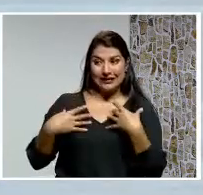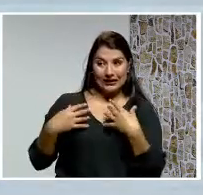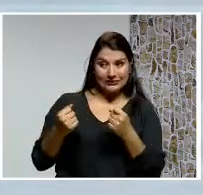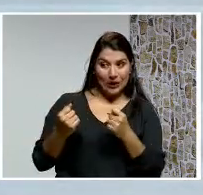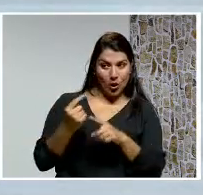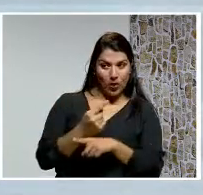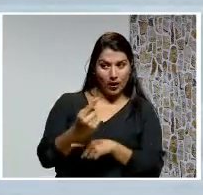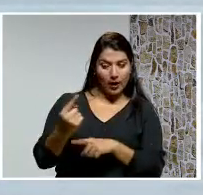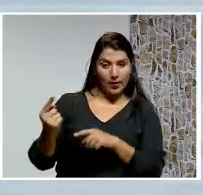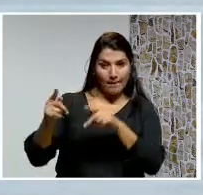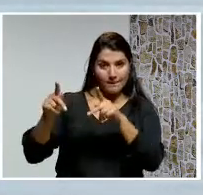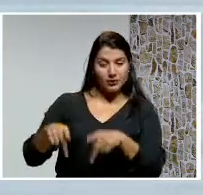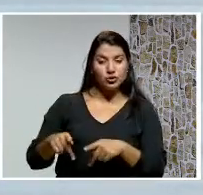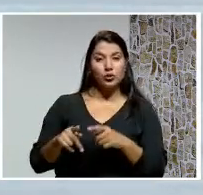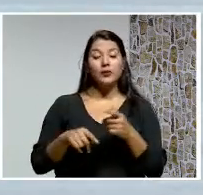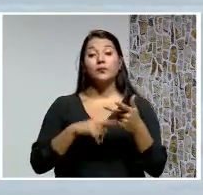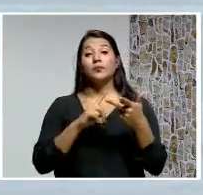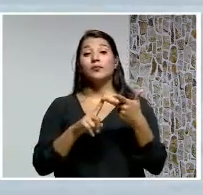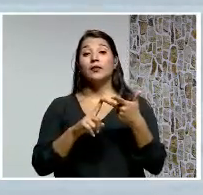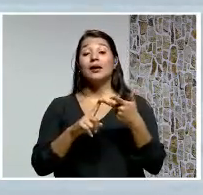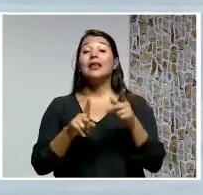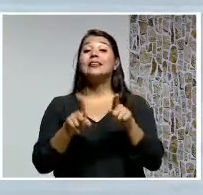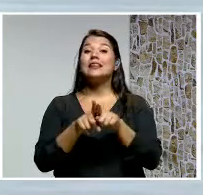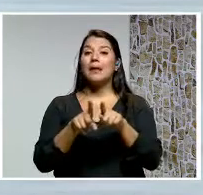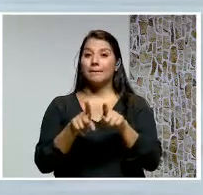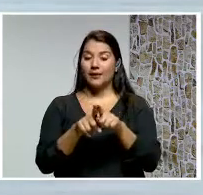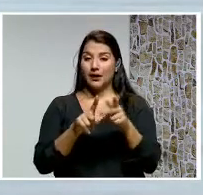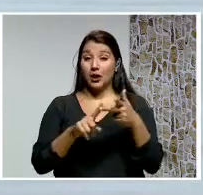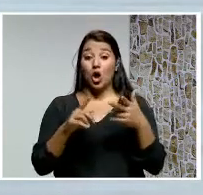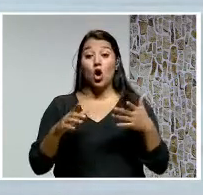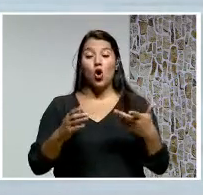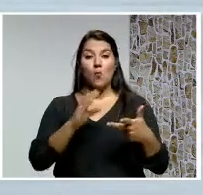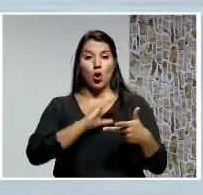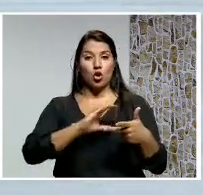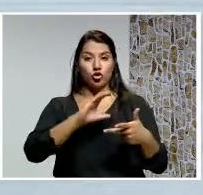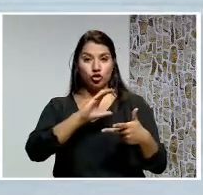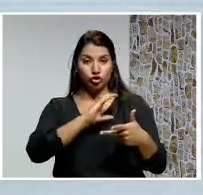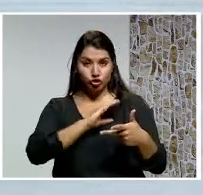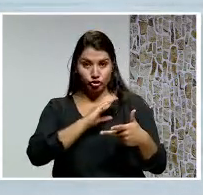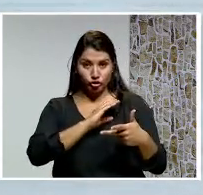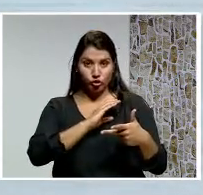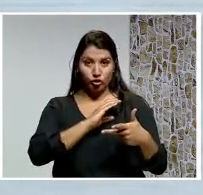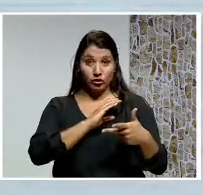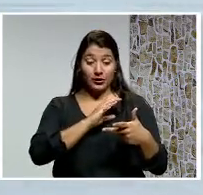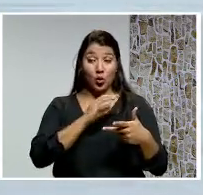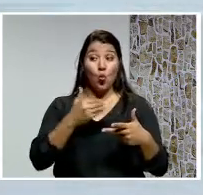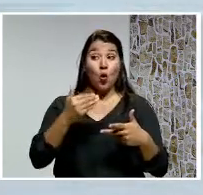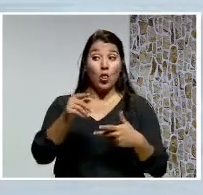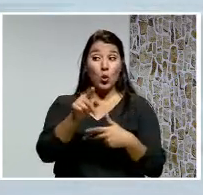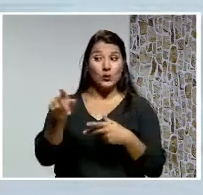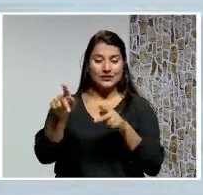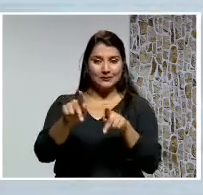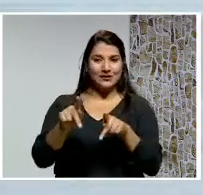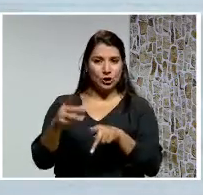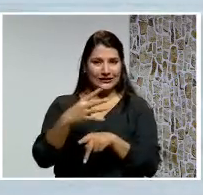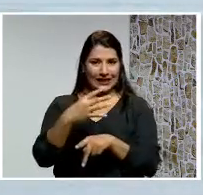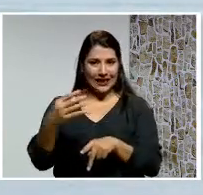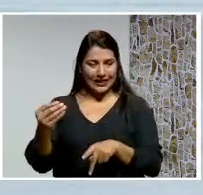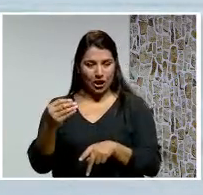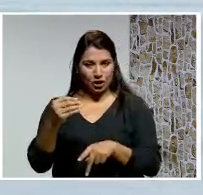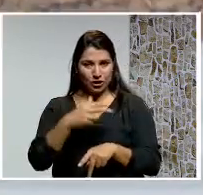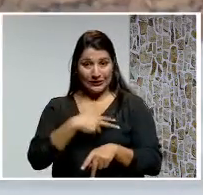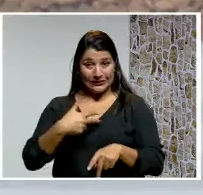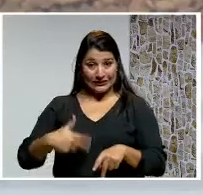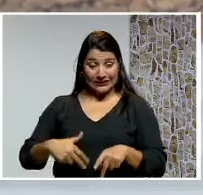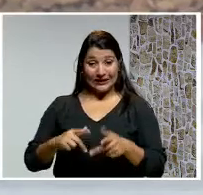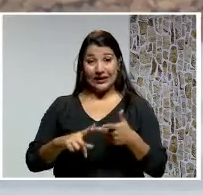para el operador del puerto, una referencia sobre las condiciones de salida de los tripulantes y su estado de salud diario, el